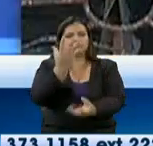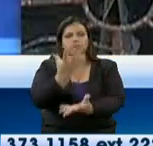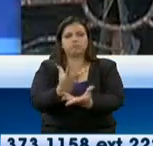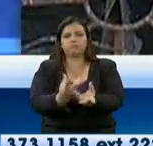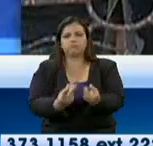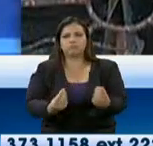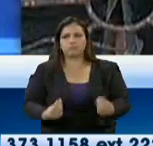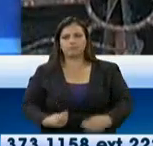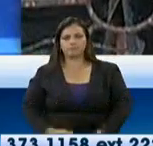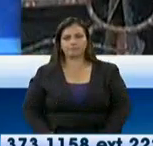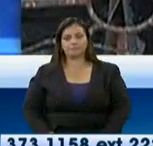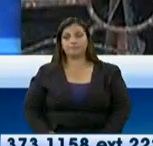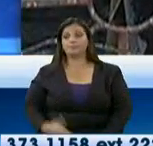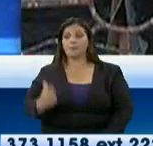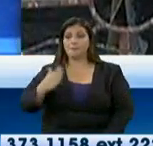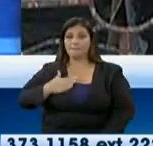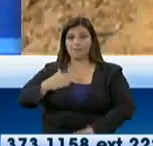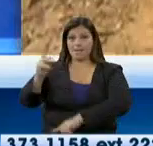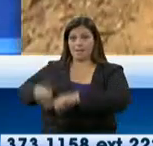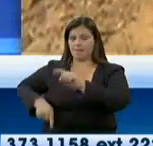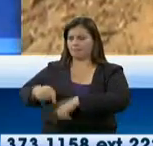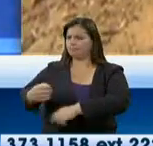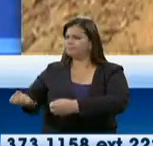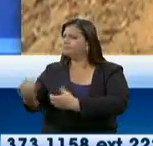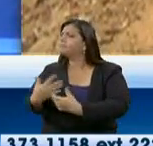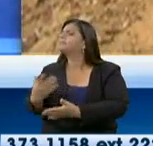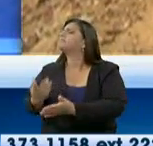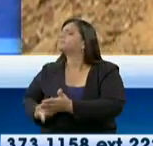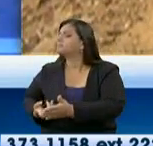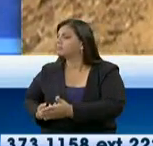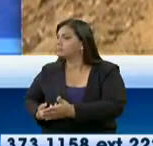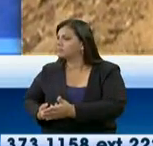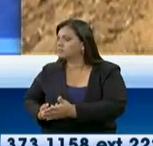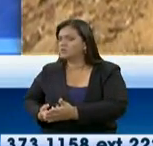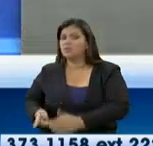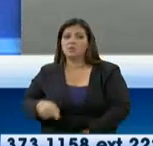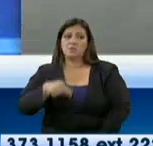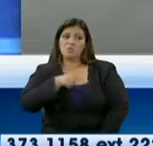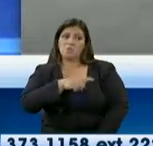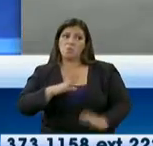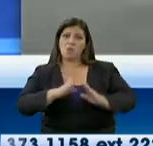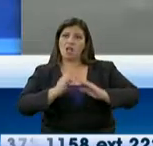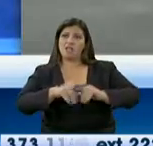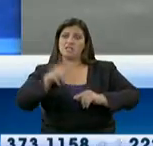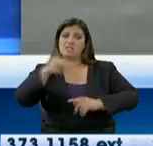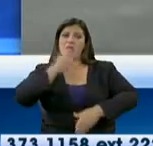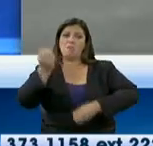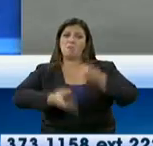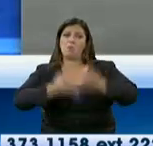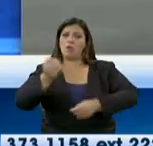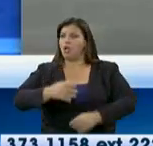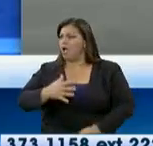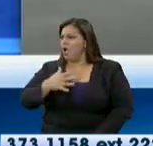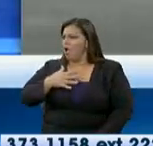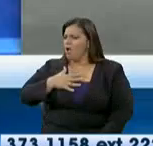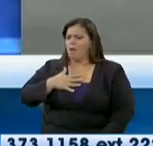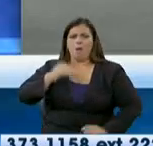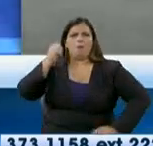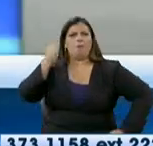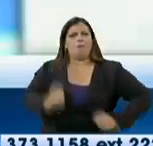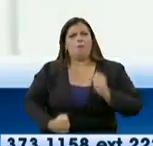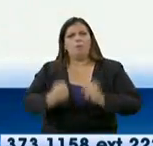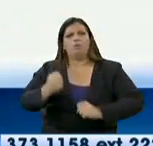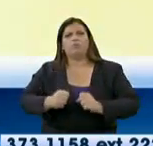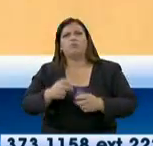vengo, mis amigos me dicen, bro, se está quemando tu casa. Entonces, lo que yo vengo a la carrera, ya se